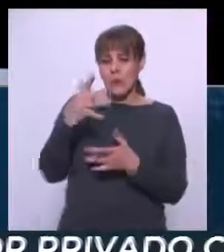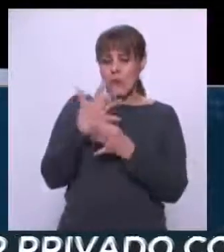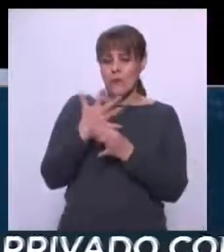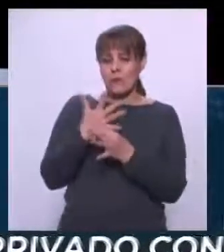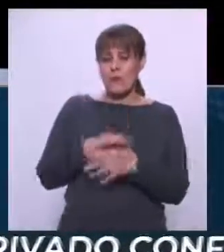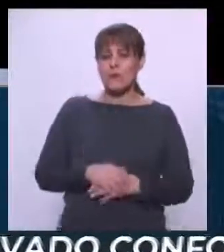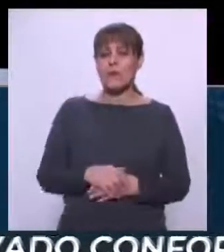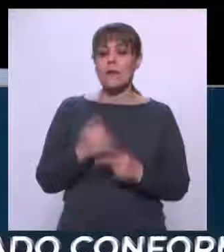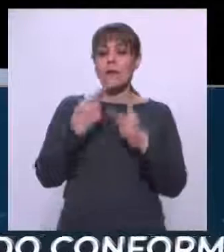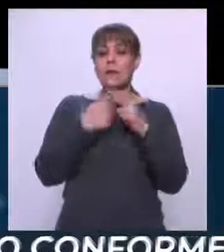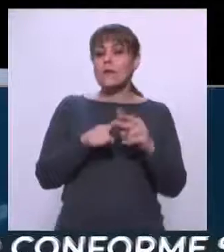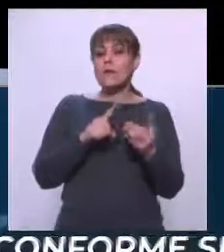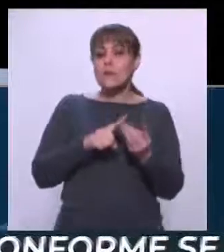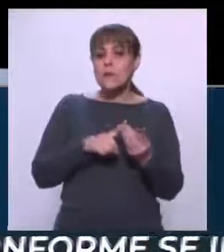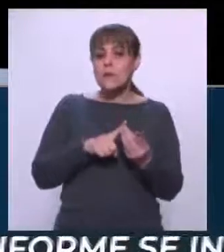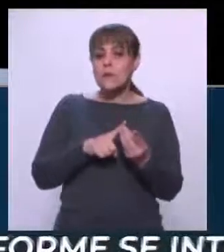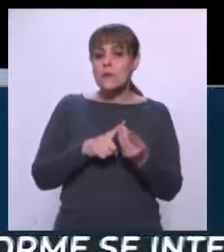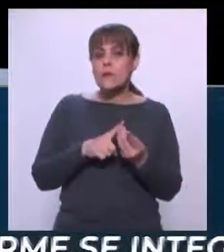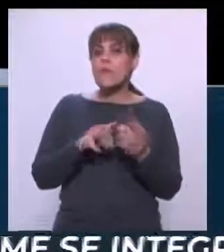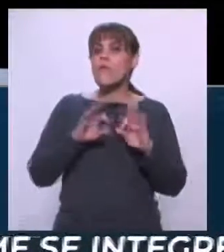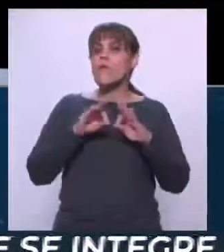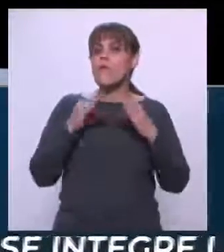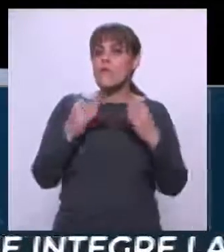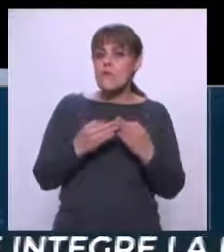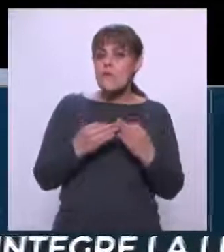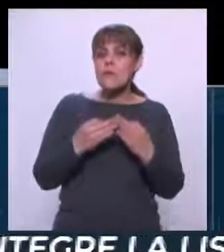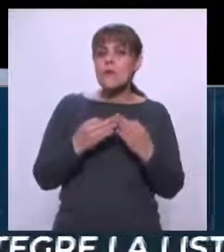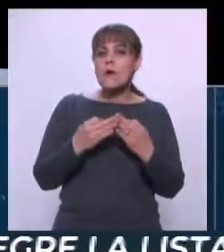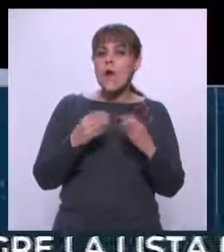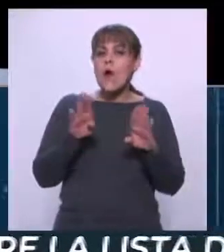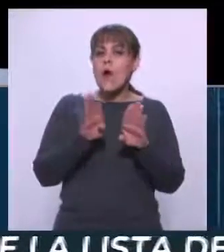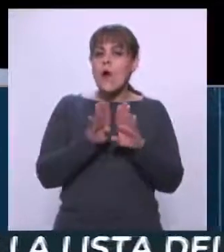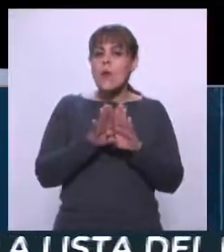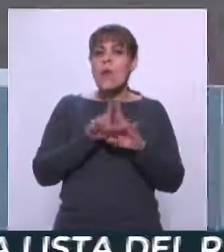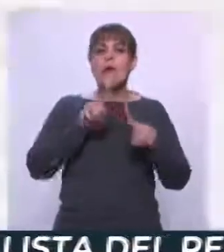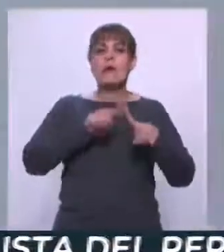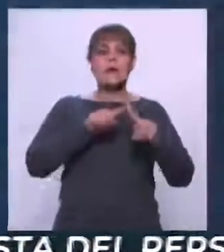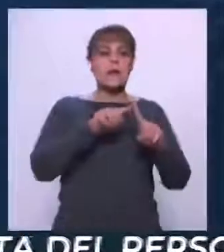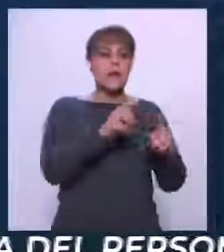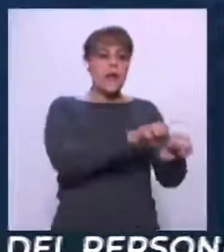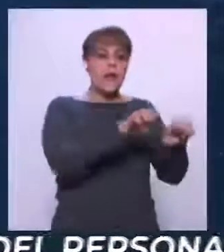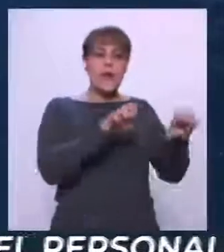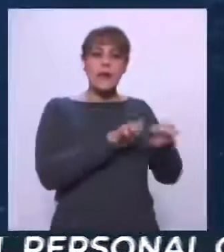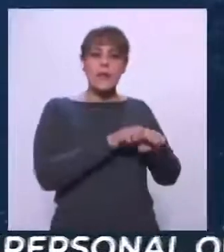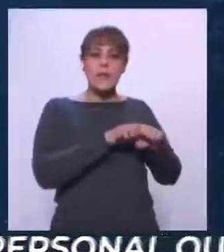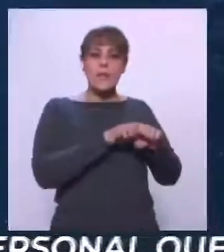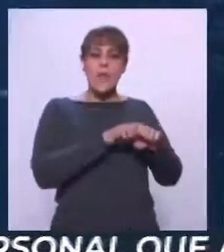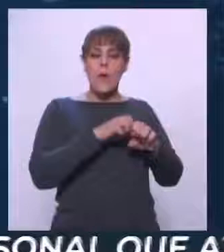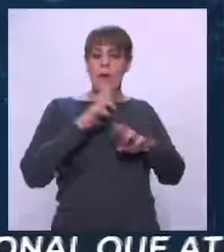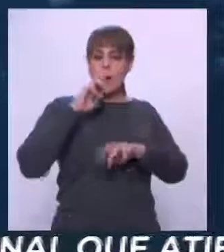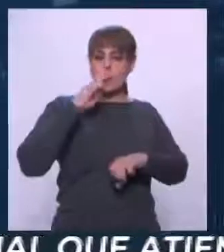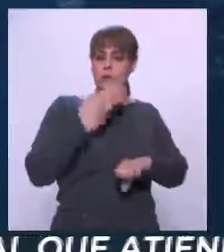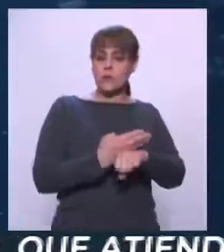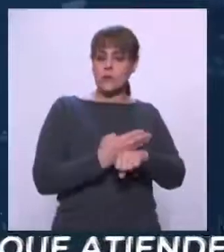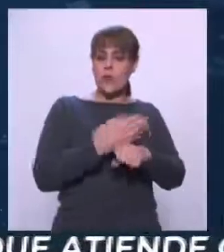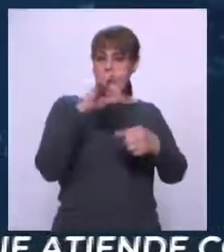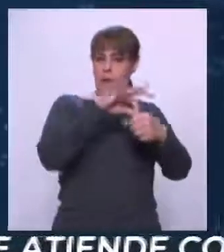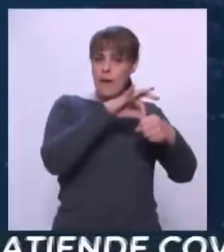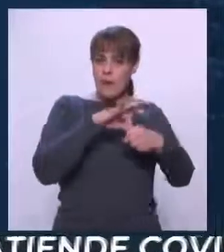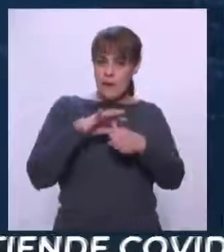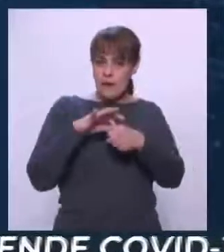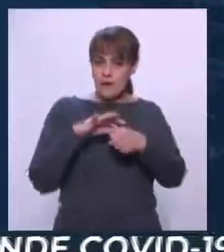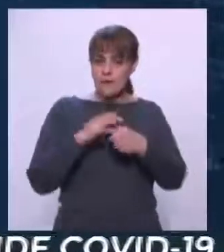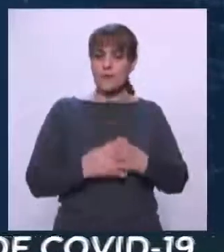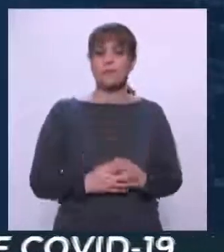pues empieza inclusive en cómo se integra la autoridad electoral. Y la autoridad electoral de la